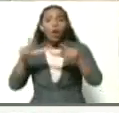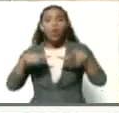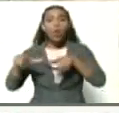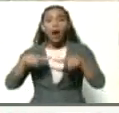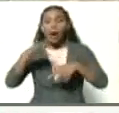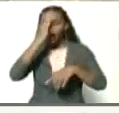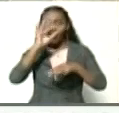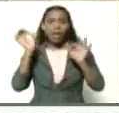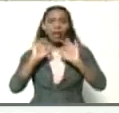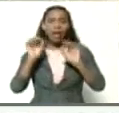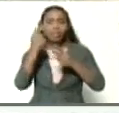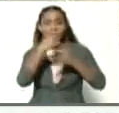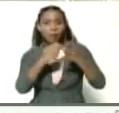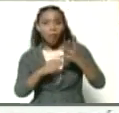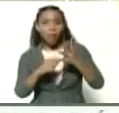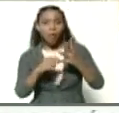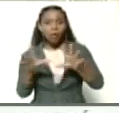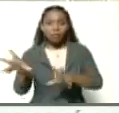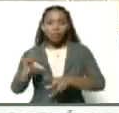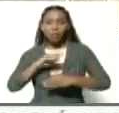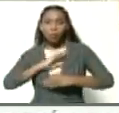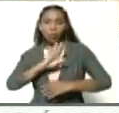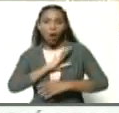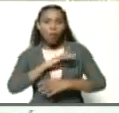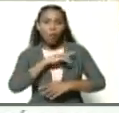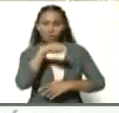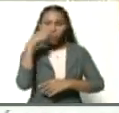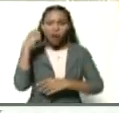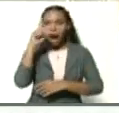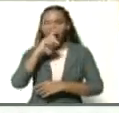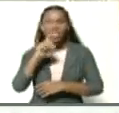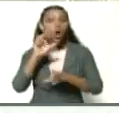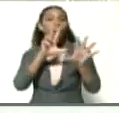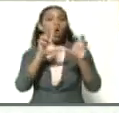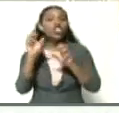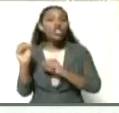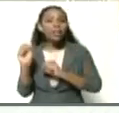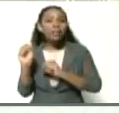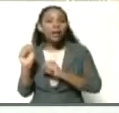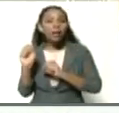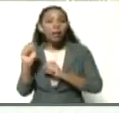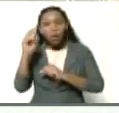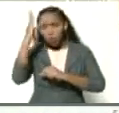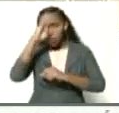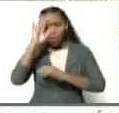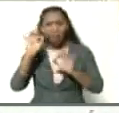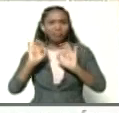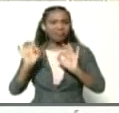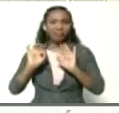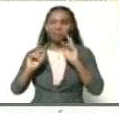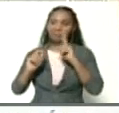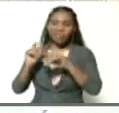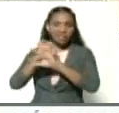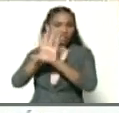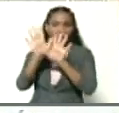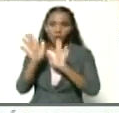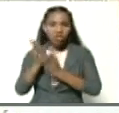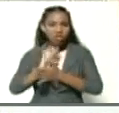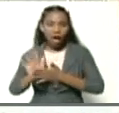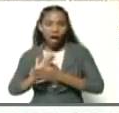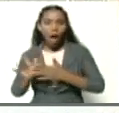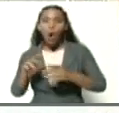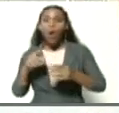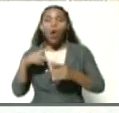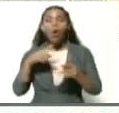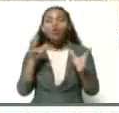ningún tipo, se la tomó el narcotráfico desde los años 80, sin lugar a dudas. Se tomó a los partidos